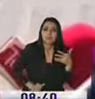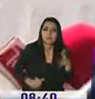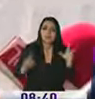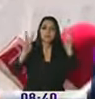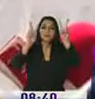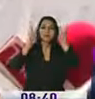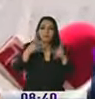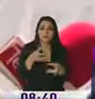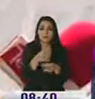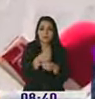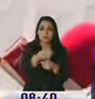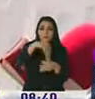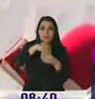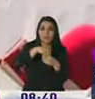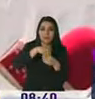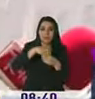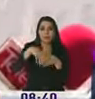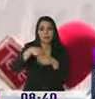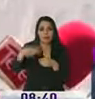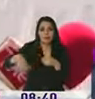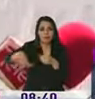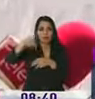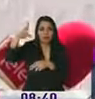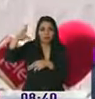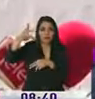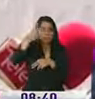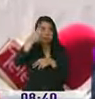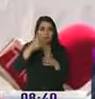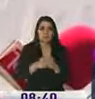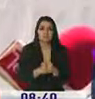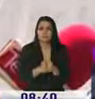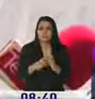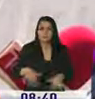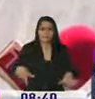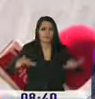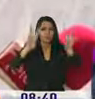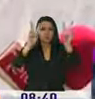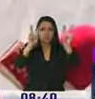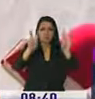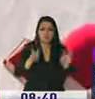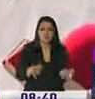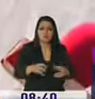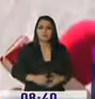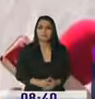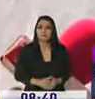seguridad interna y externa, el trabajo del DSE y todo el tema de la